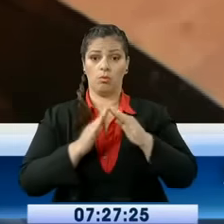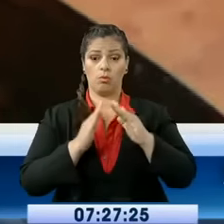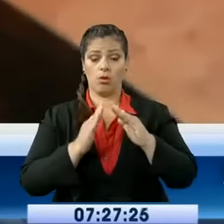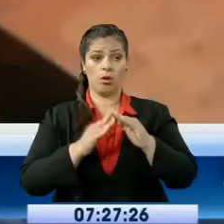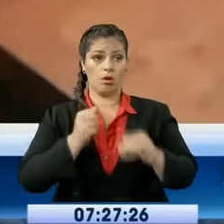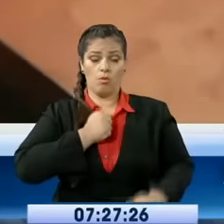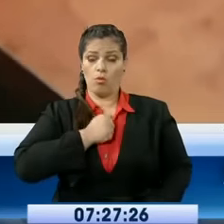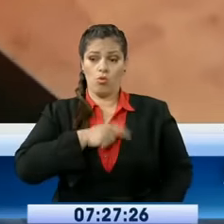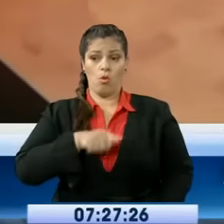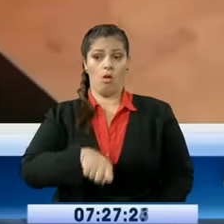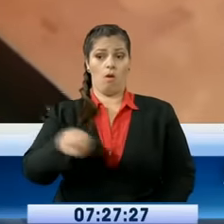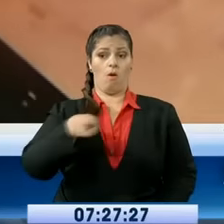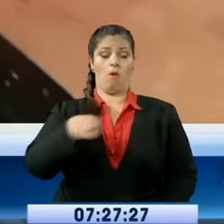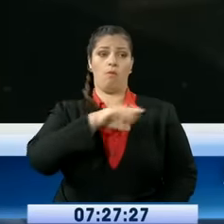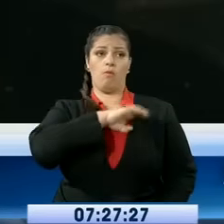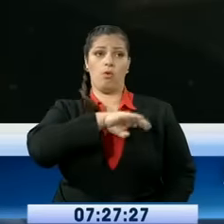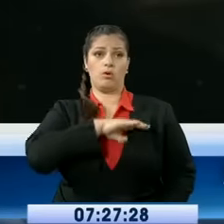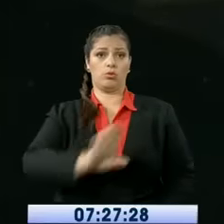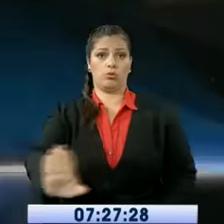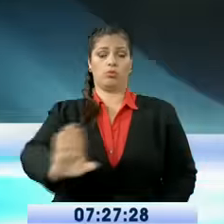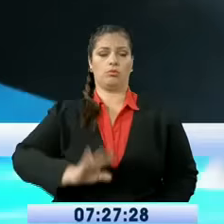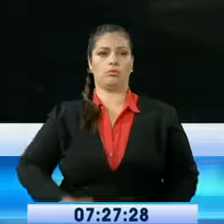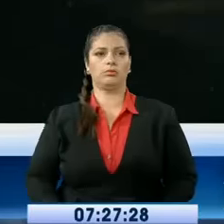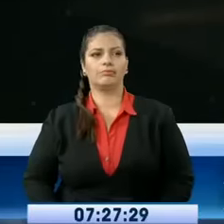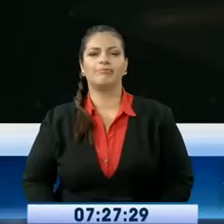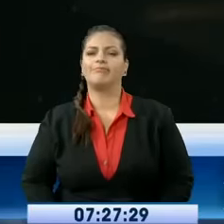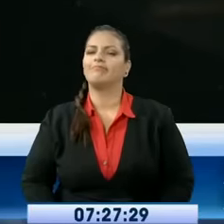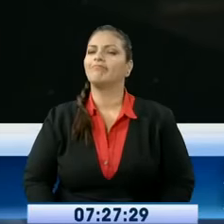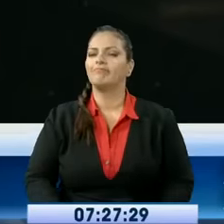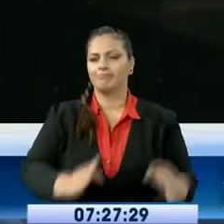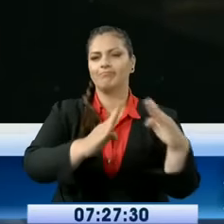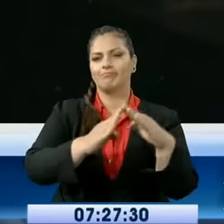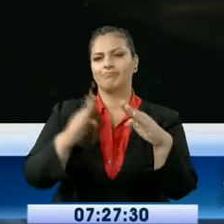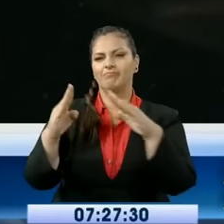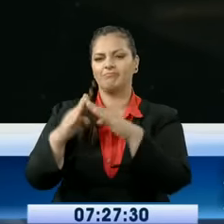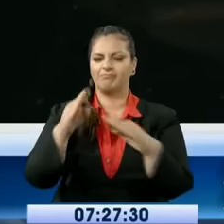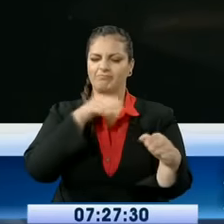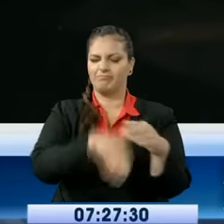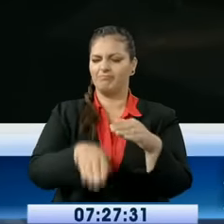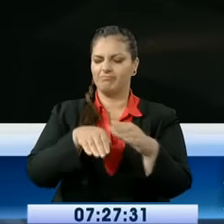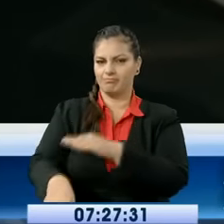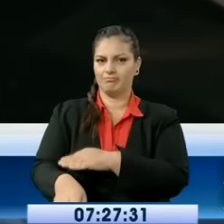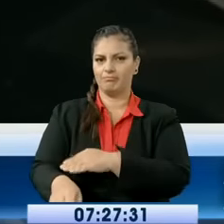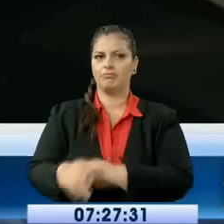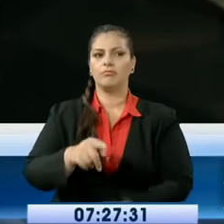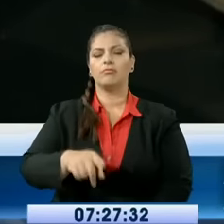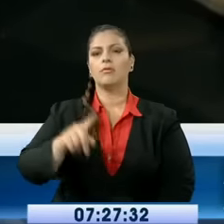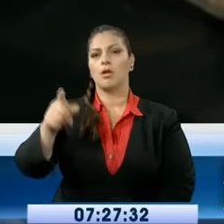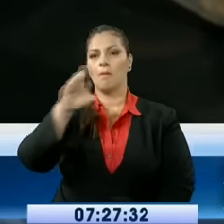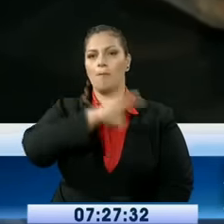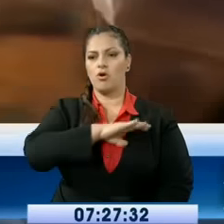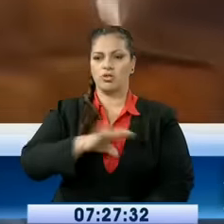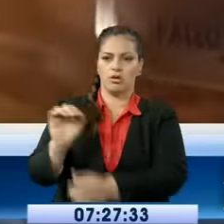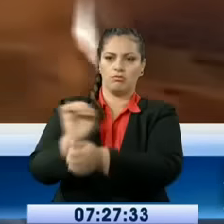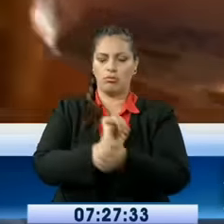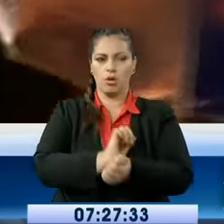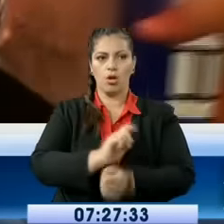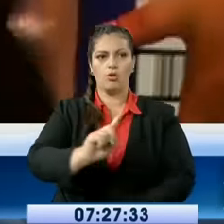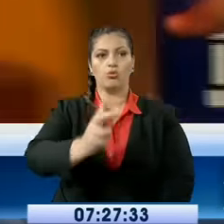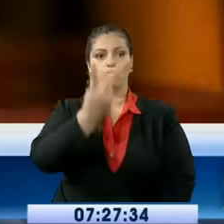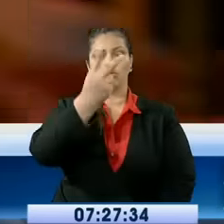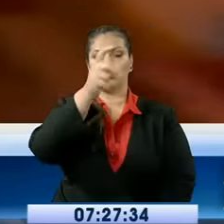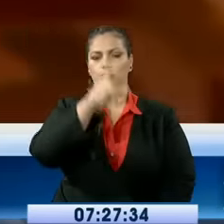Se realizaron 2 allanamientos. En uno de ellos se detuvo a una segunda persona en poder de un arma de fuego.